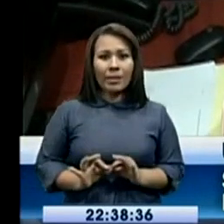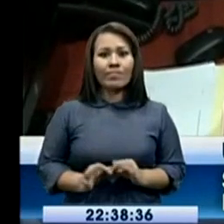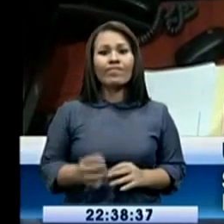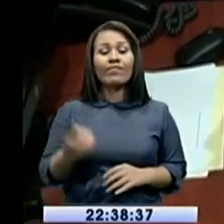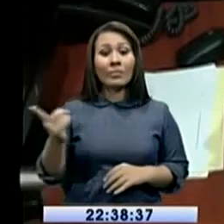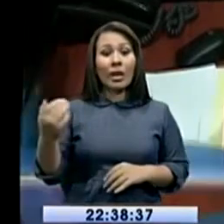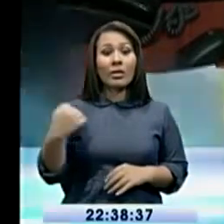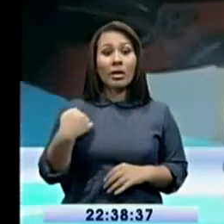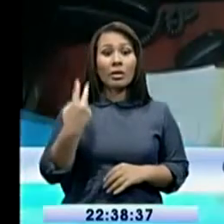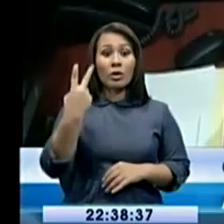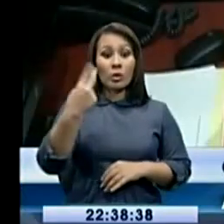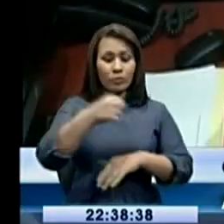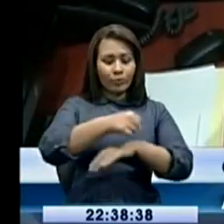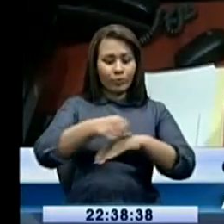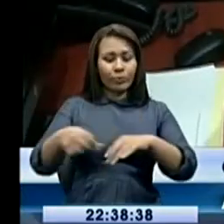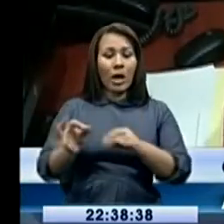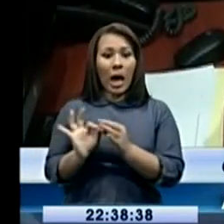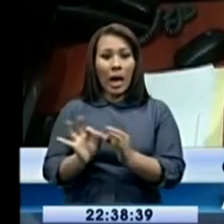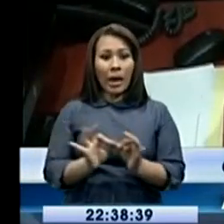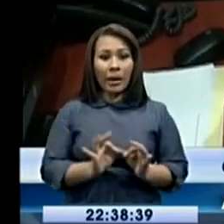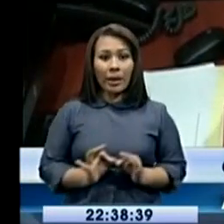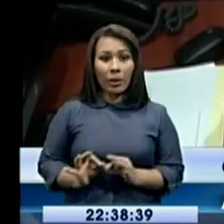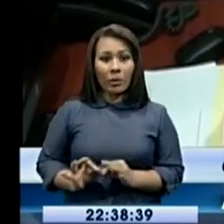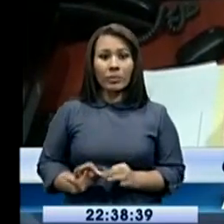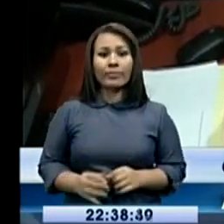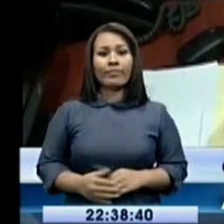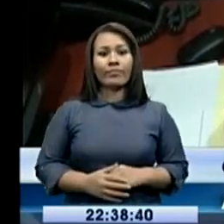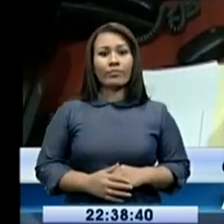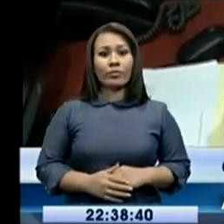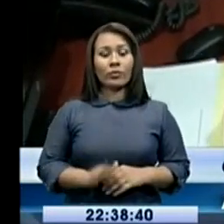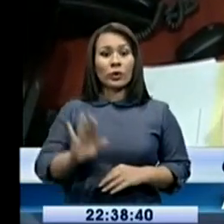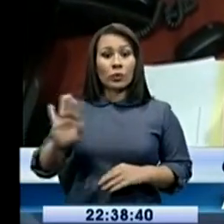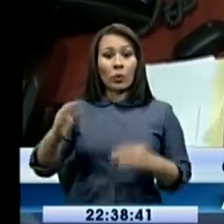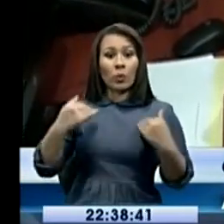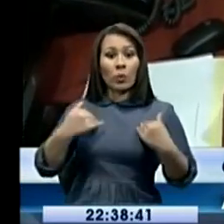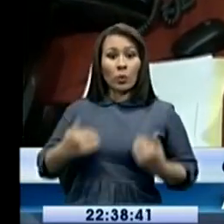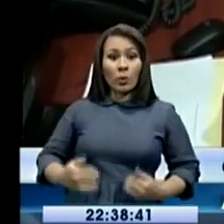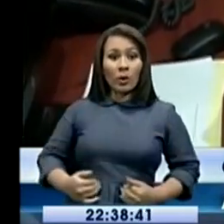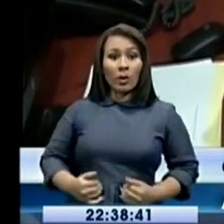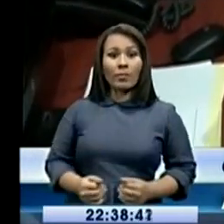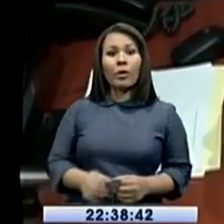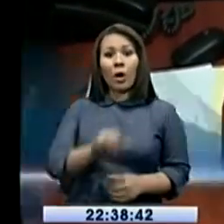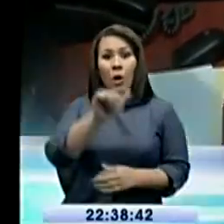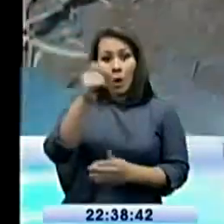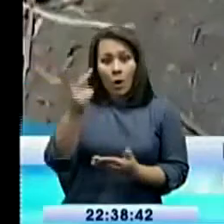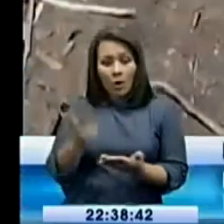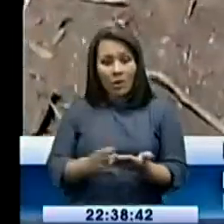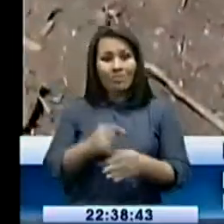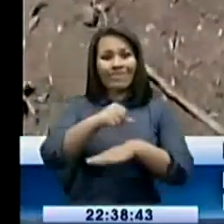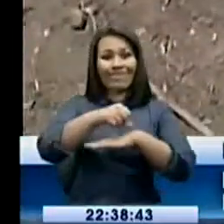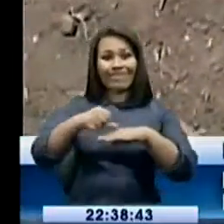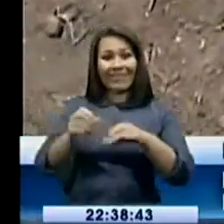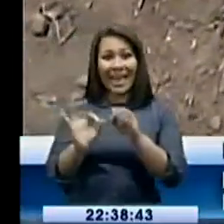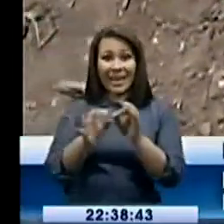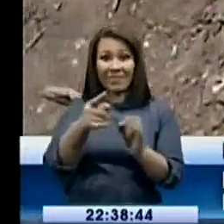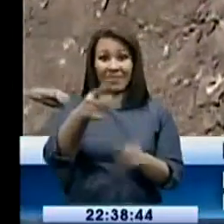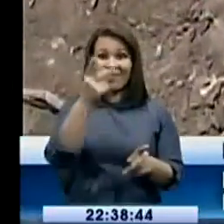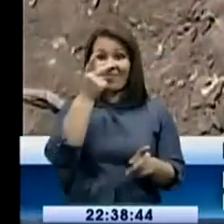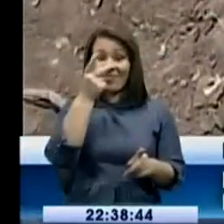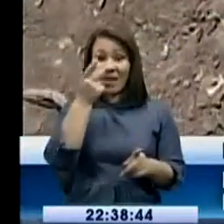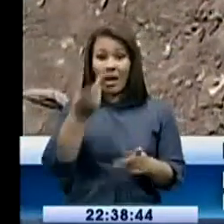intervenido quirúrgicamente, me indicaron que posiblemente se vaya a hacer otra intervención. El órgano genital